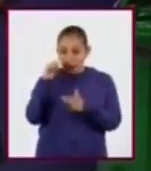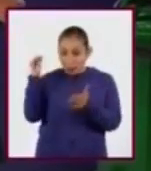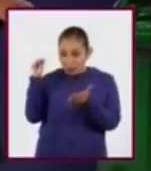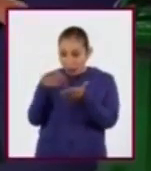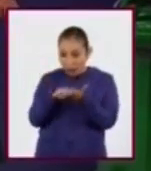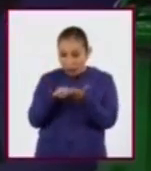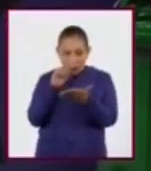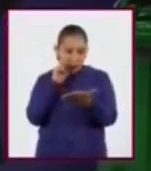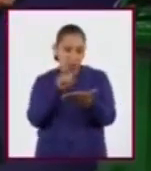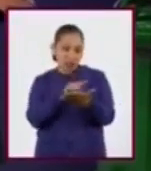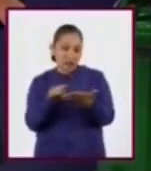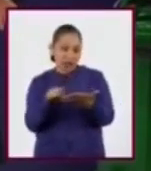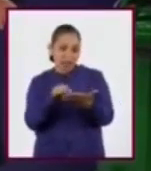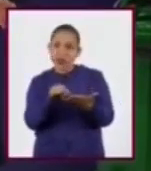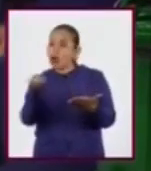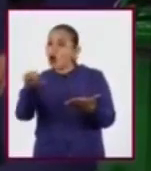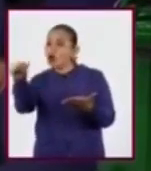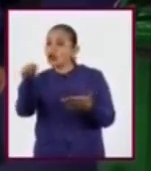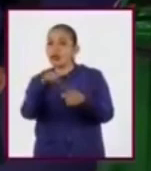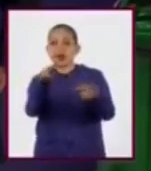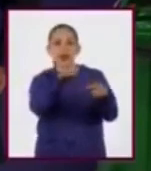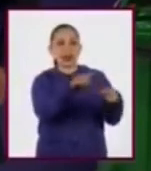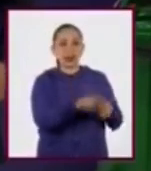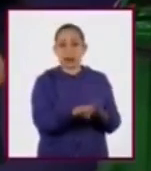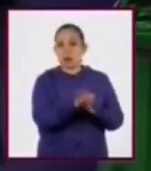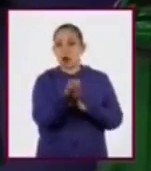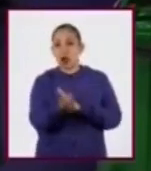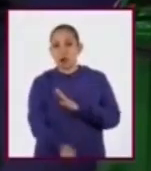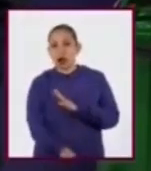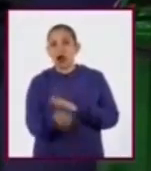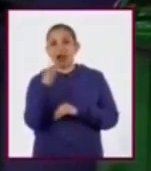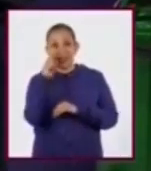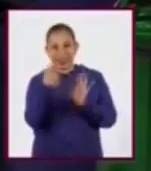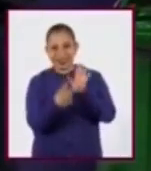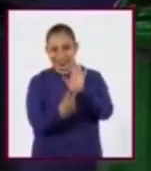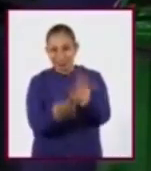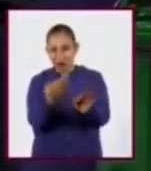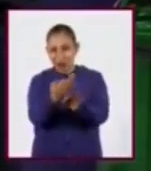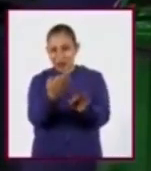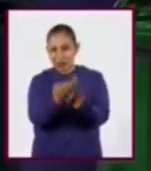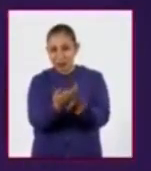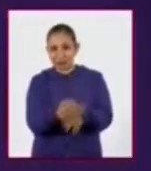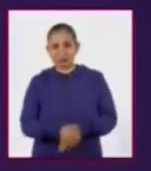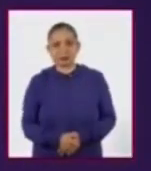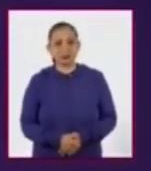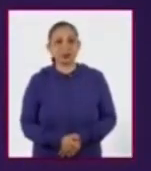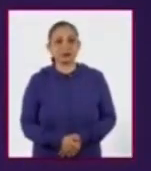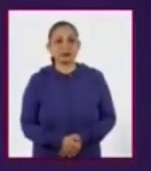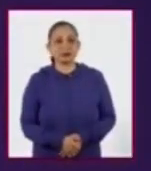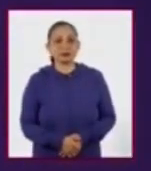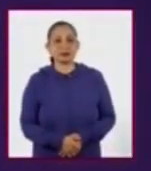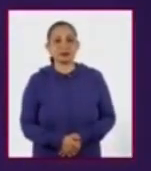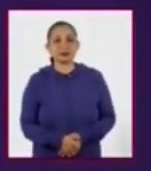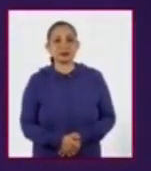lo diferencia de los demás elementos. Por ejemplo, los que les presentamos a continuación.